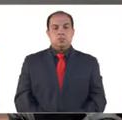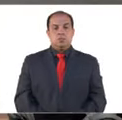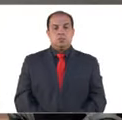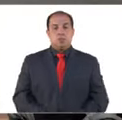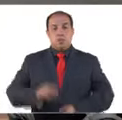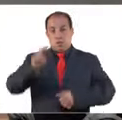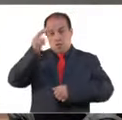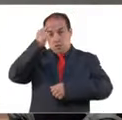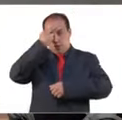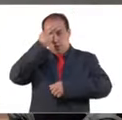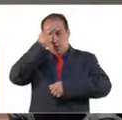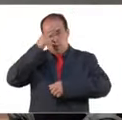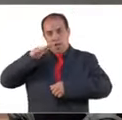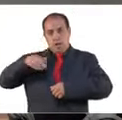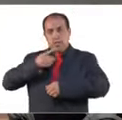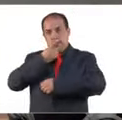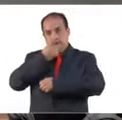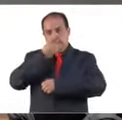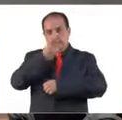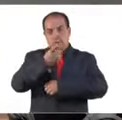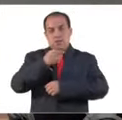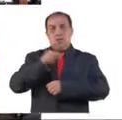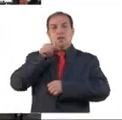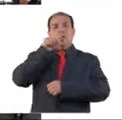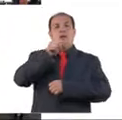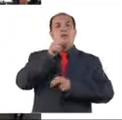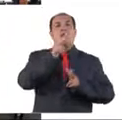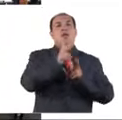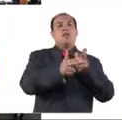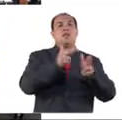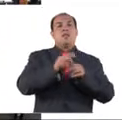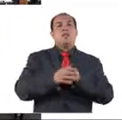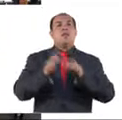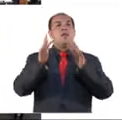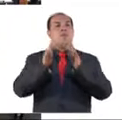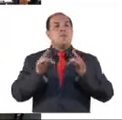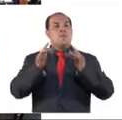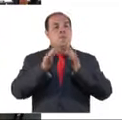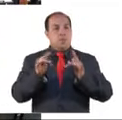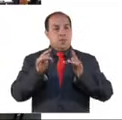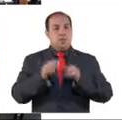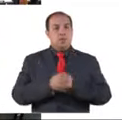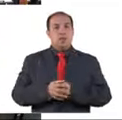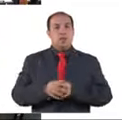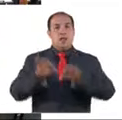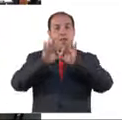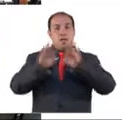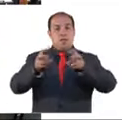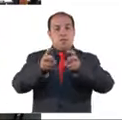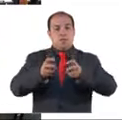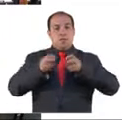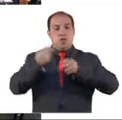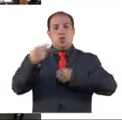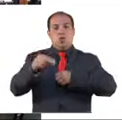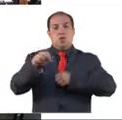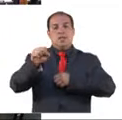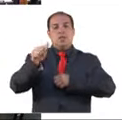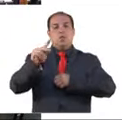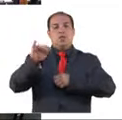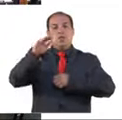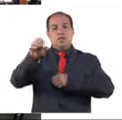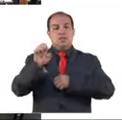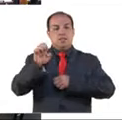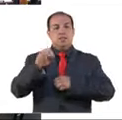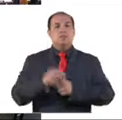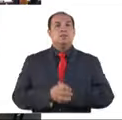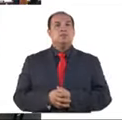¿se acuerdan que les dije que en los trenes de París el robo de cables justamente le llaman sabotaje?